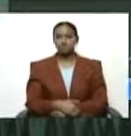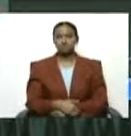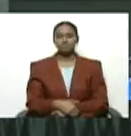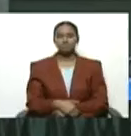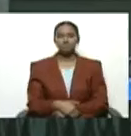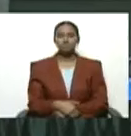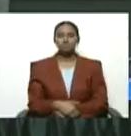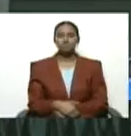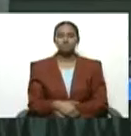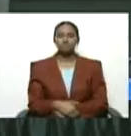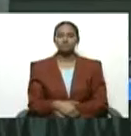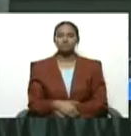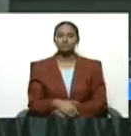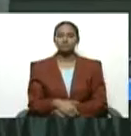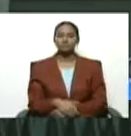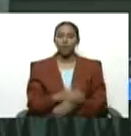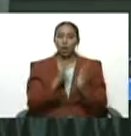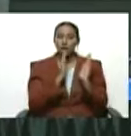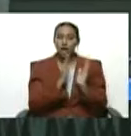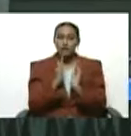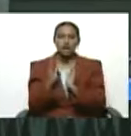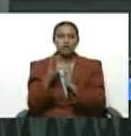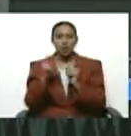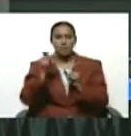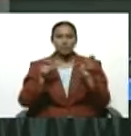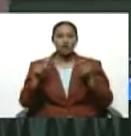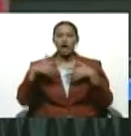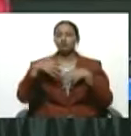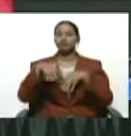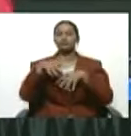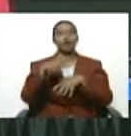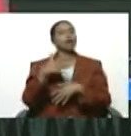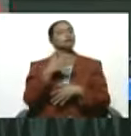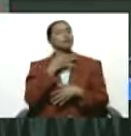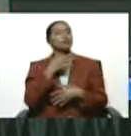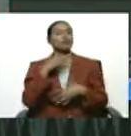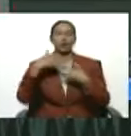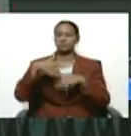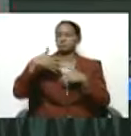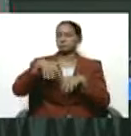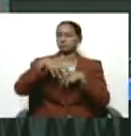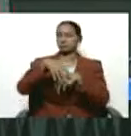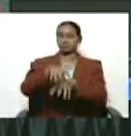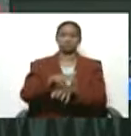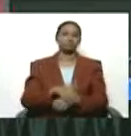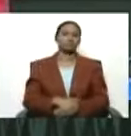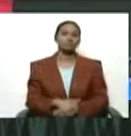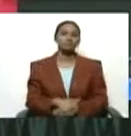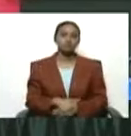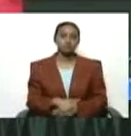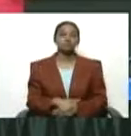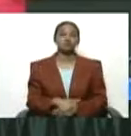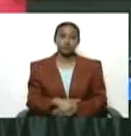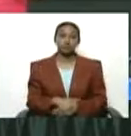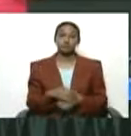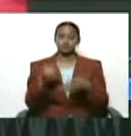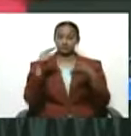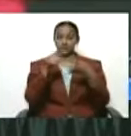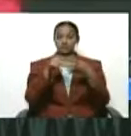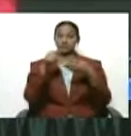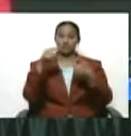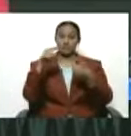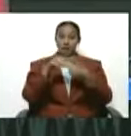Una gran fuerza, organizada además, organizada. Entonces ese es otro frente para